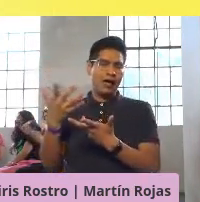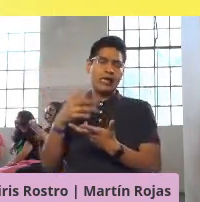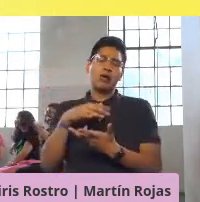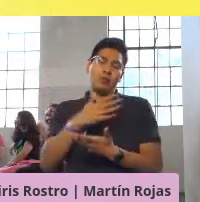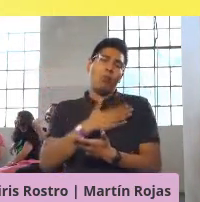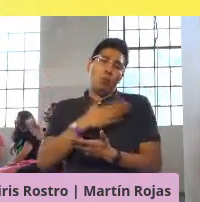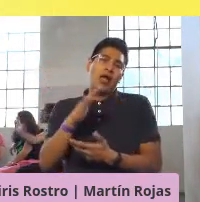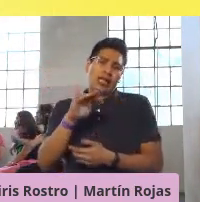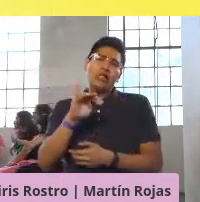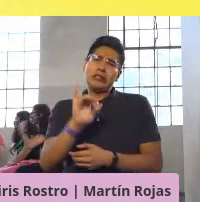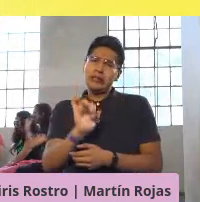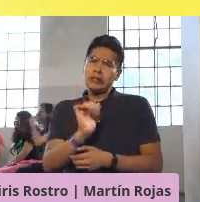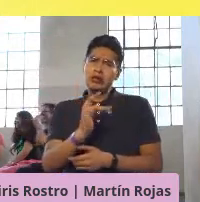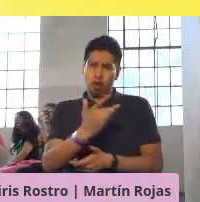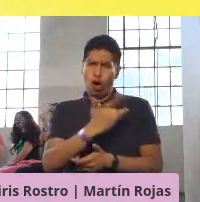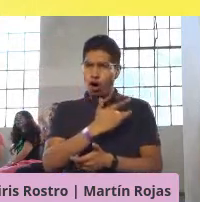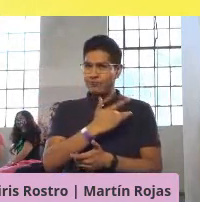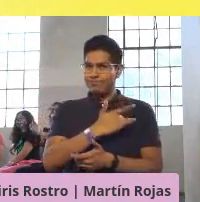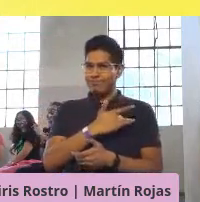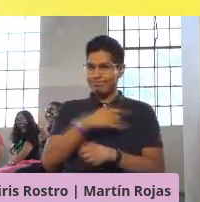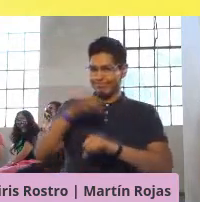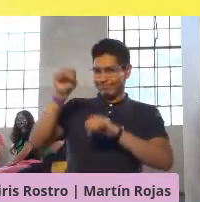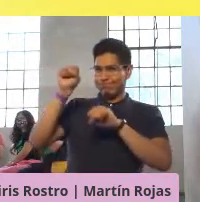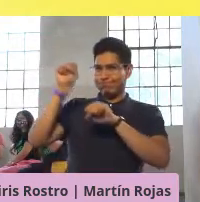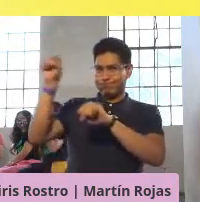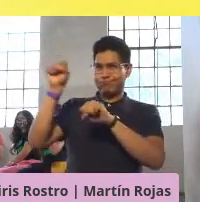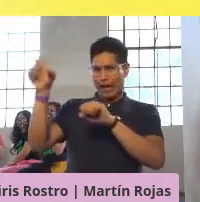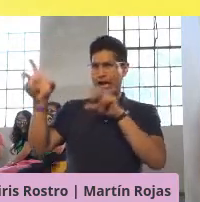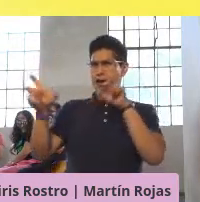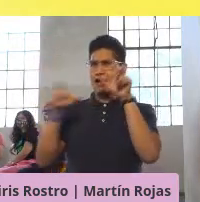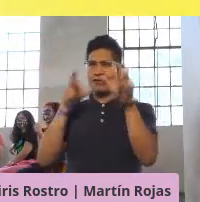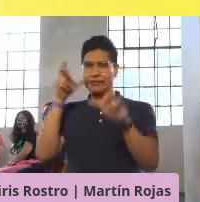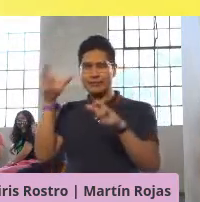pero son muy desde el corazón,